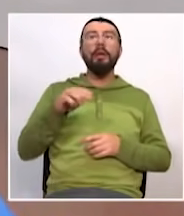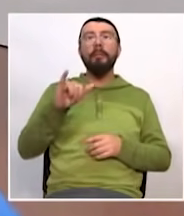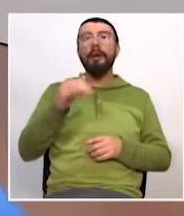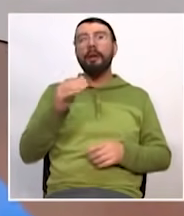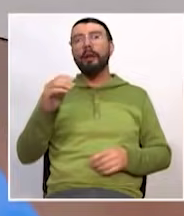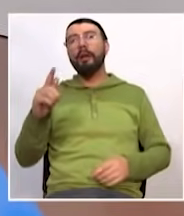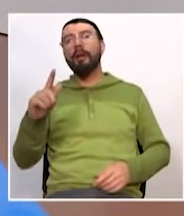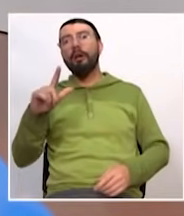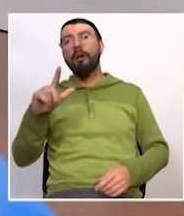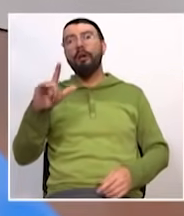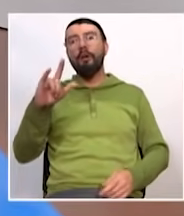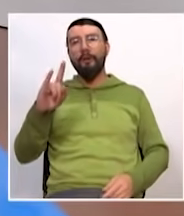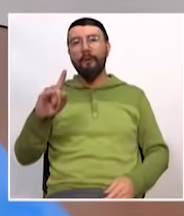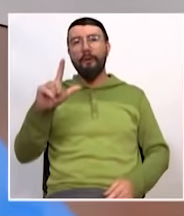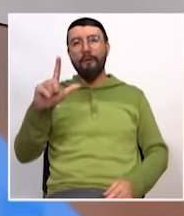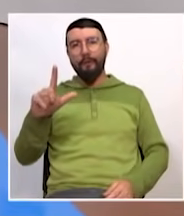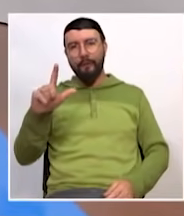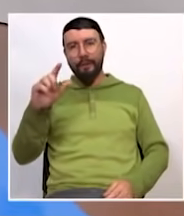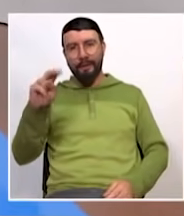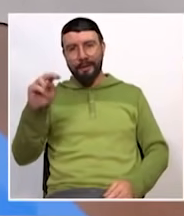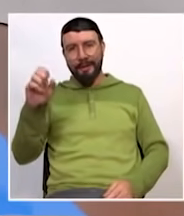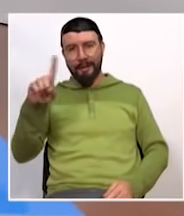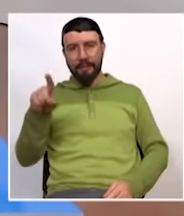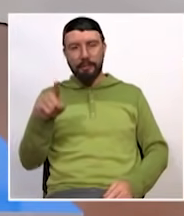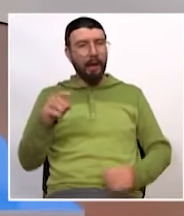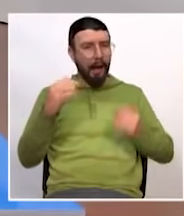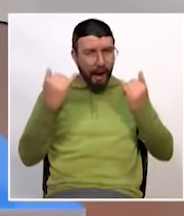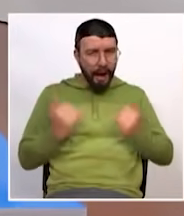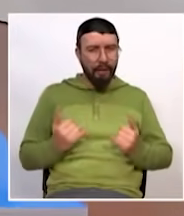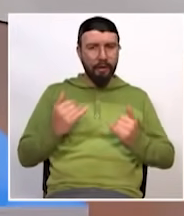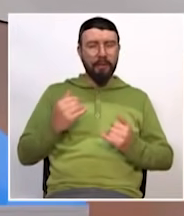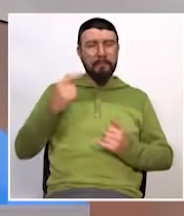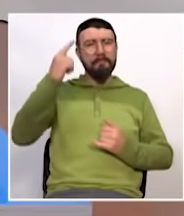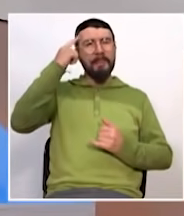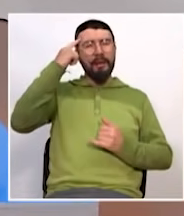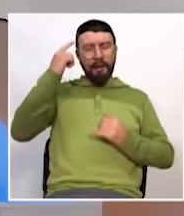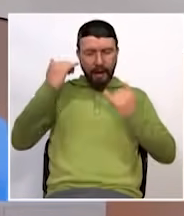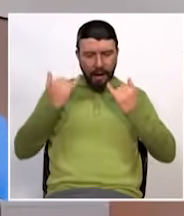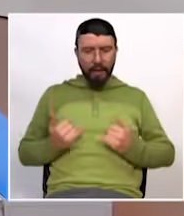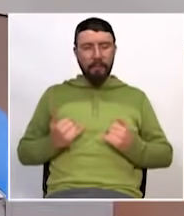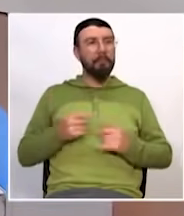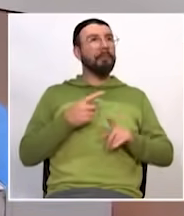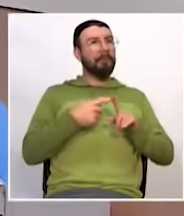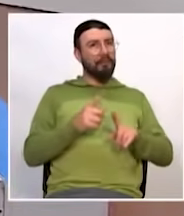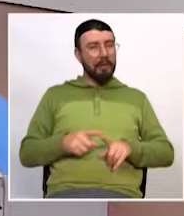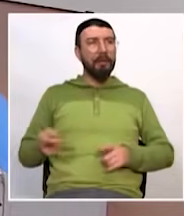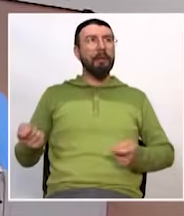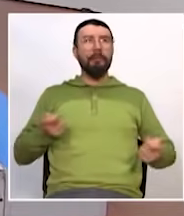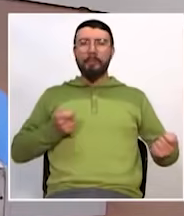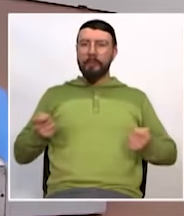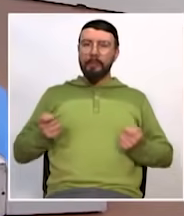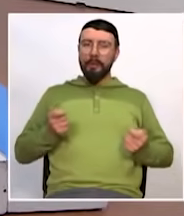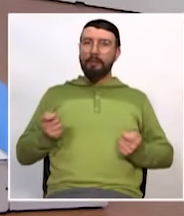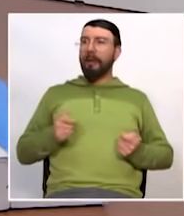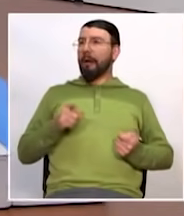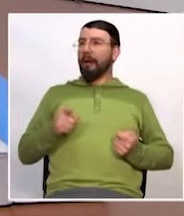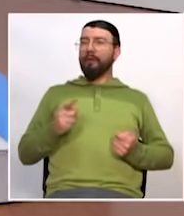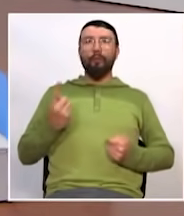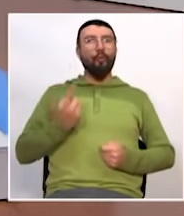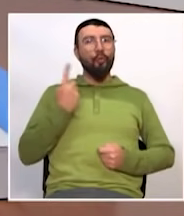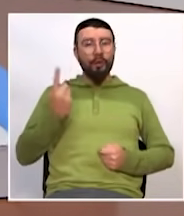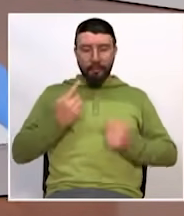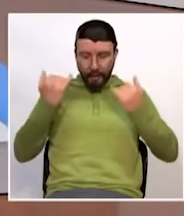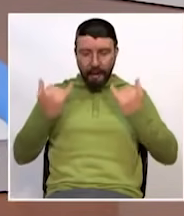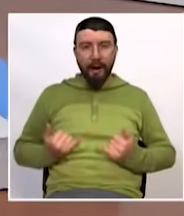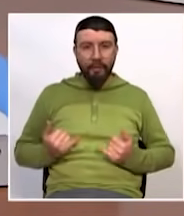el momento presente el aquí y el ahora y a través de la meditación y diferentes técnicas pues se logra estar en el único momento que